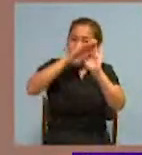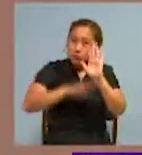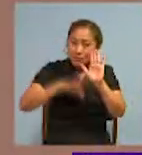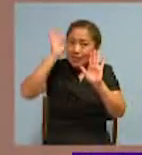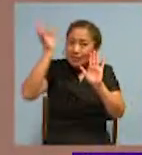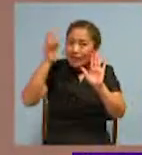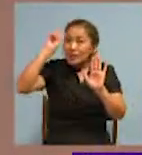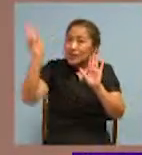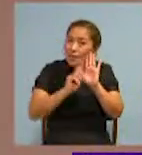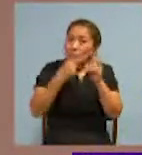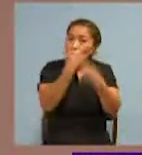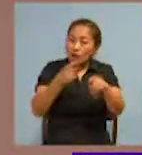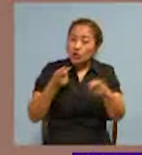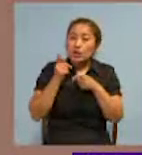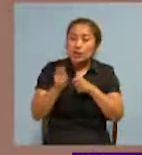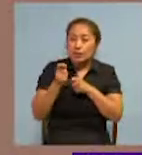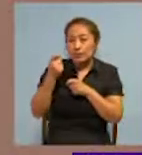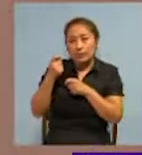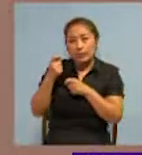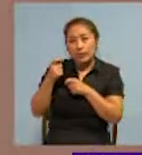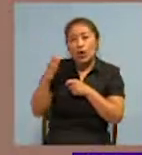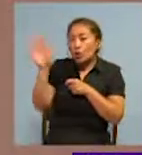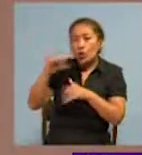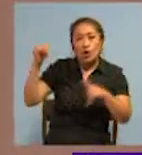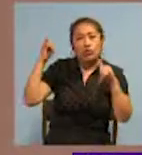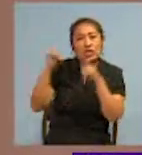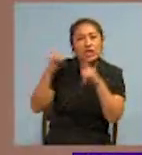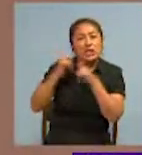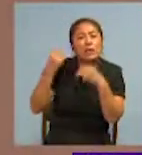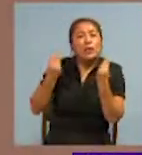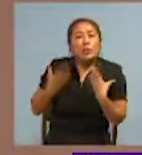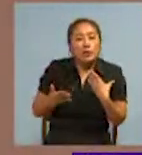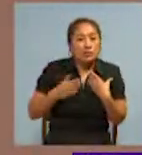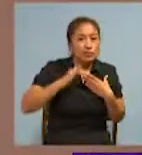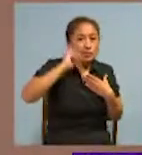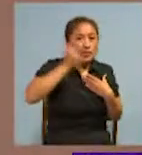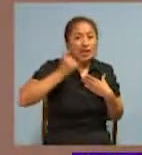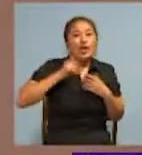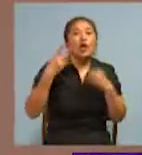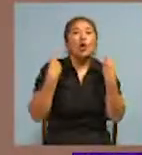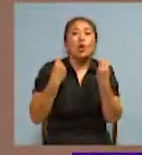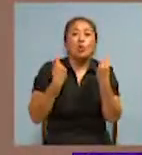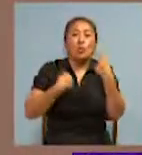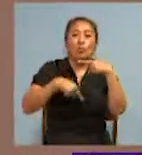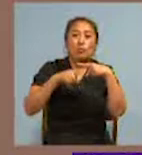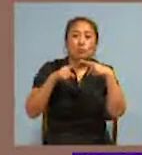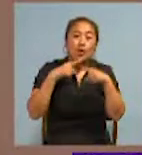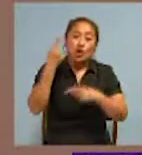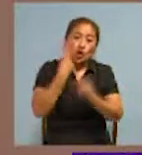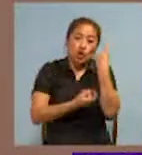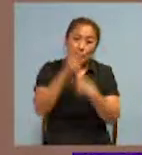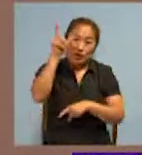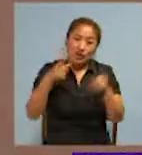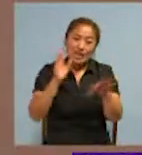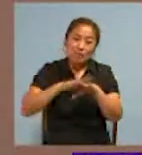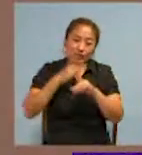y los niveles de calidad exigidos tienen un contacto constante con la empresa china si lo hacemos a través digamos de los inspectores de obras y cuando